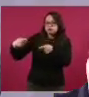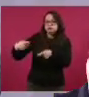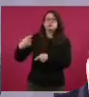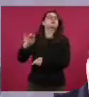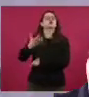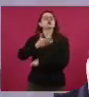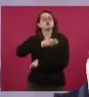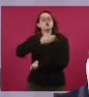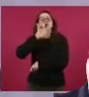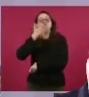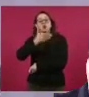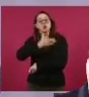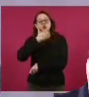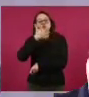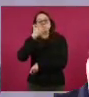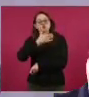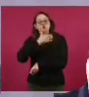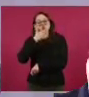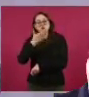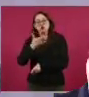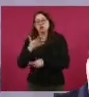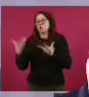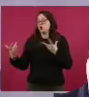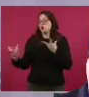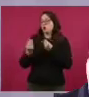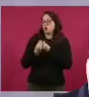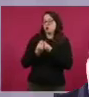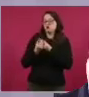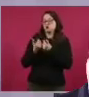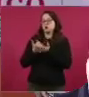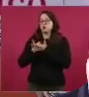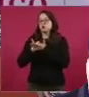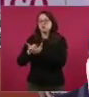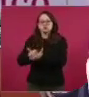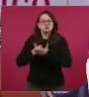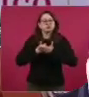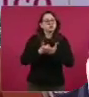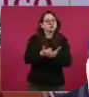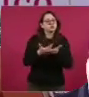al que nos ayudemos mutuamente,